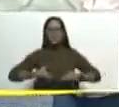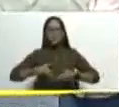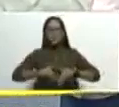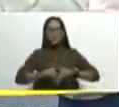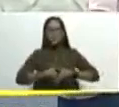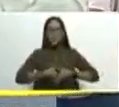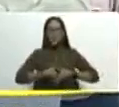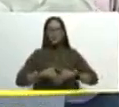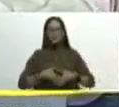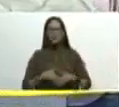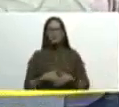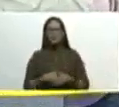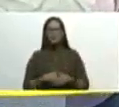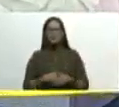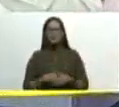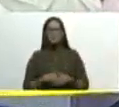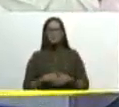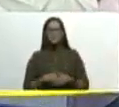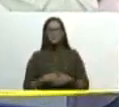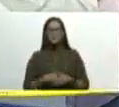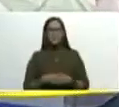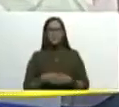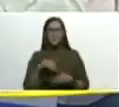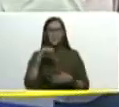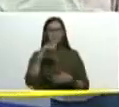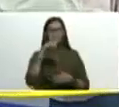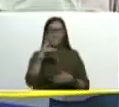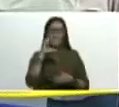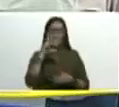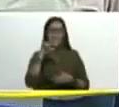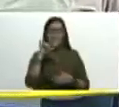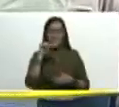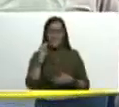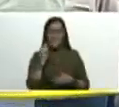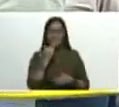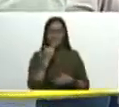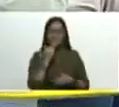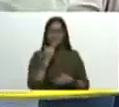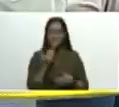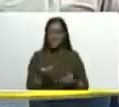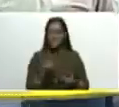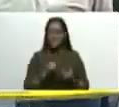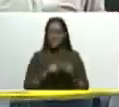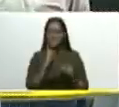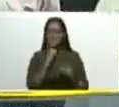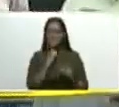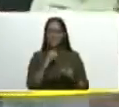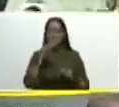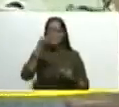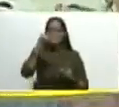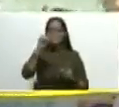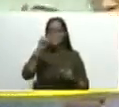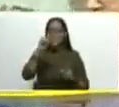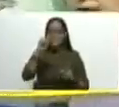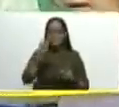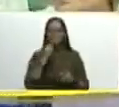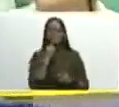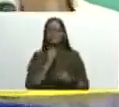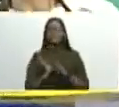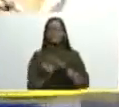casi Silvia, mira. Celia, ¿ah? Celia Maya. Mata. Bueno.